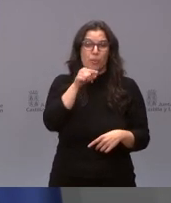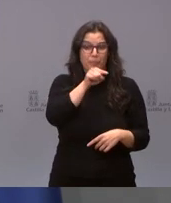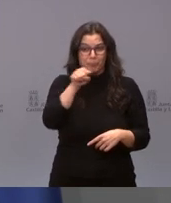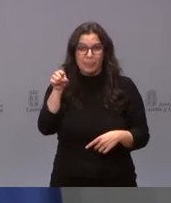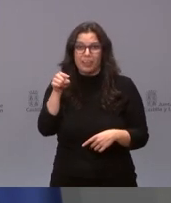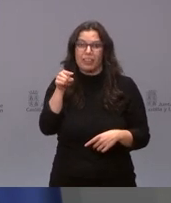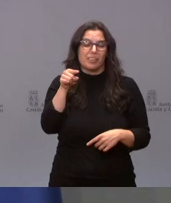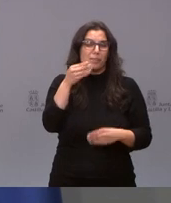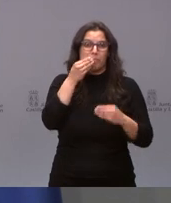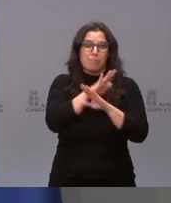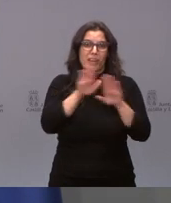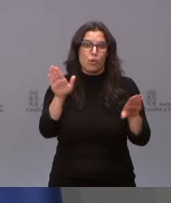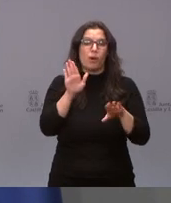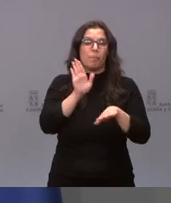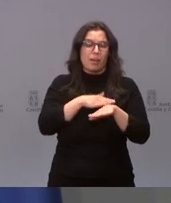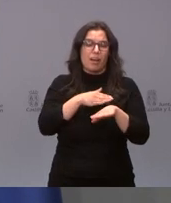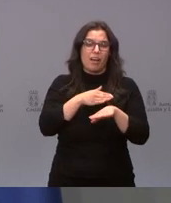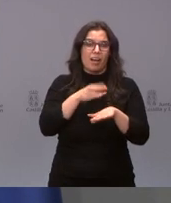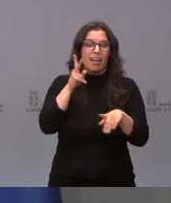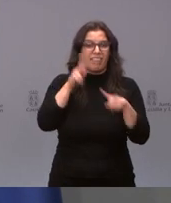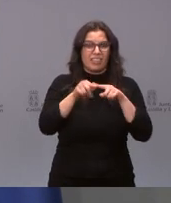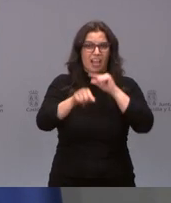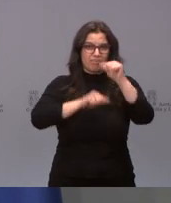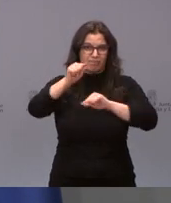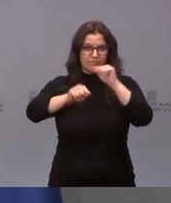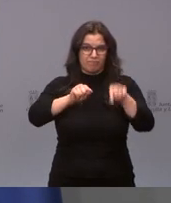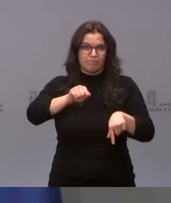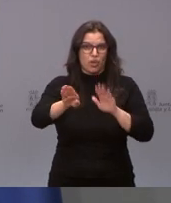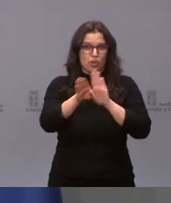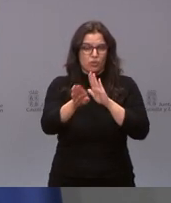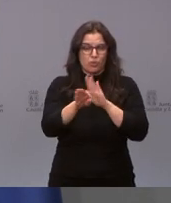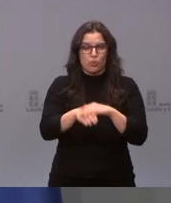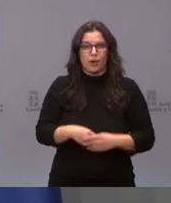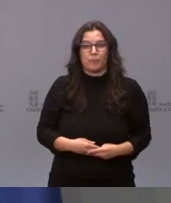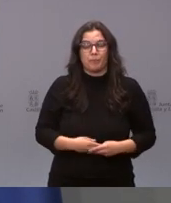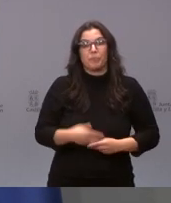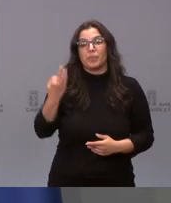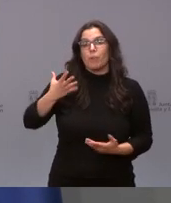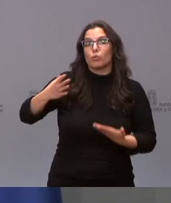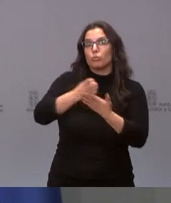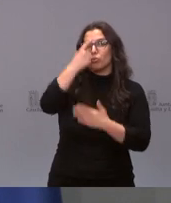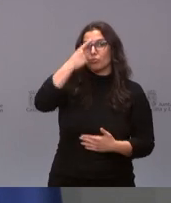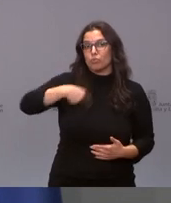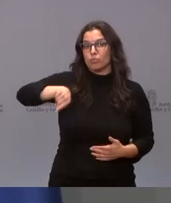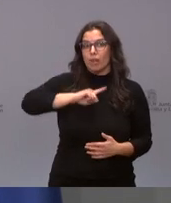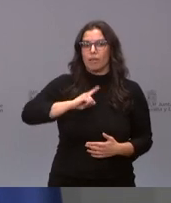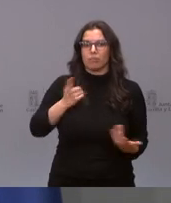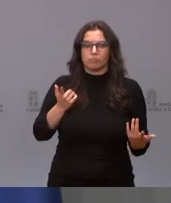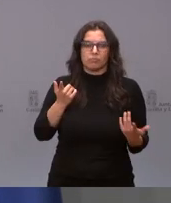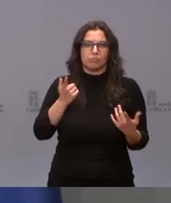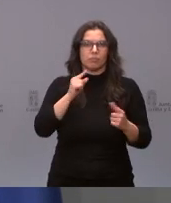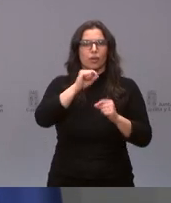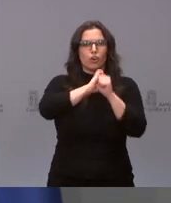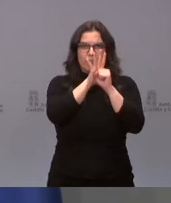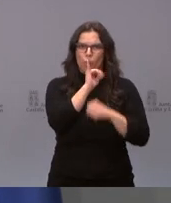mejor medida para seguir evitando los contagios por una parte que seamos todos conscientes que todavía el coronavirus está